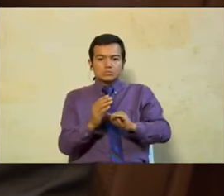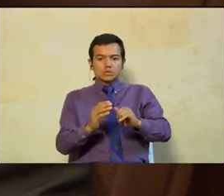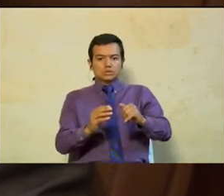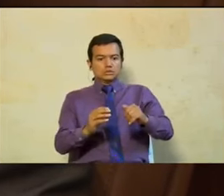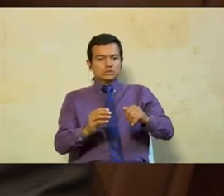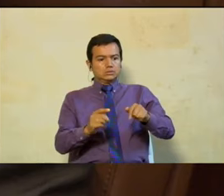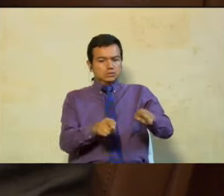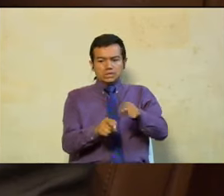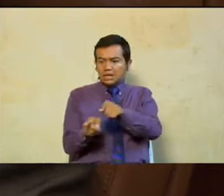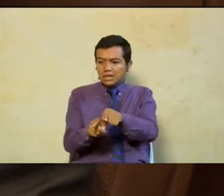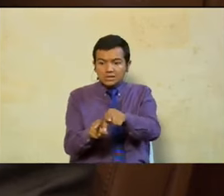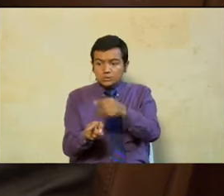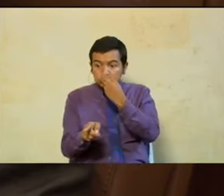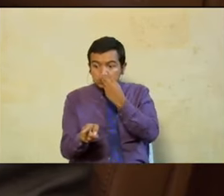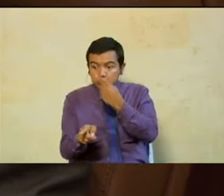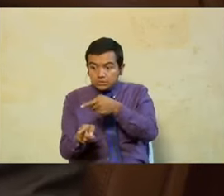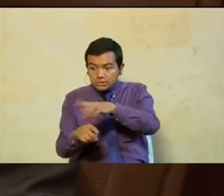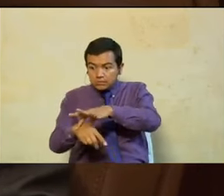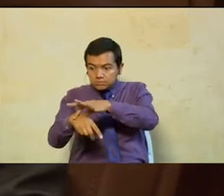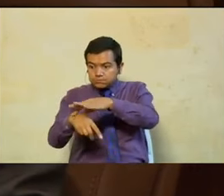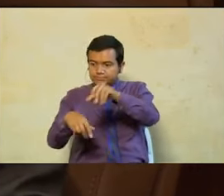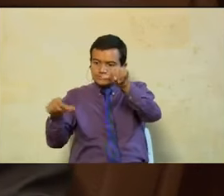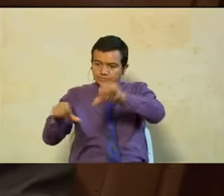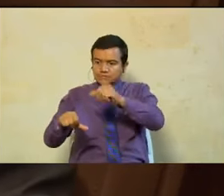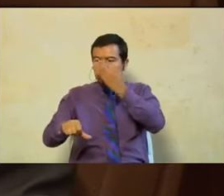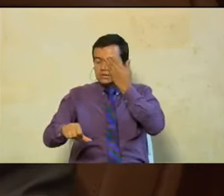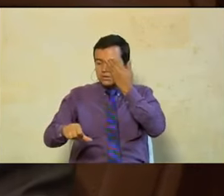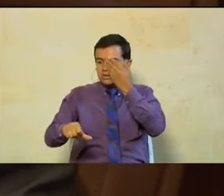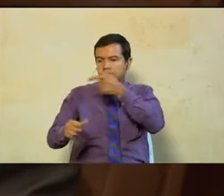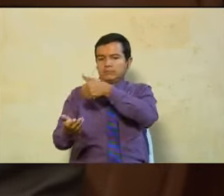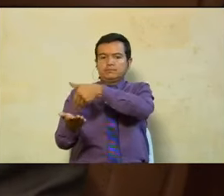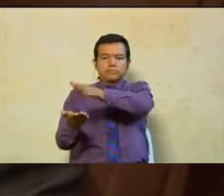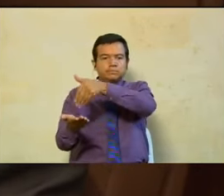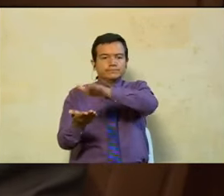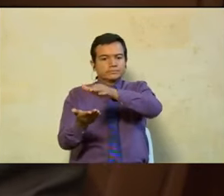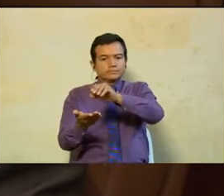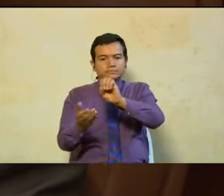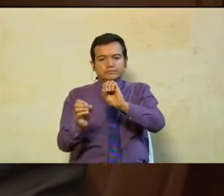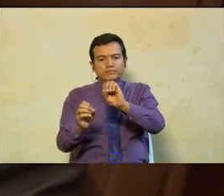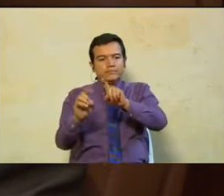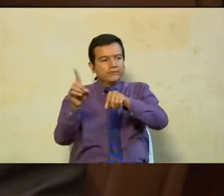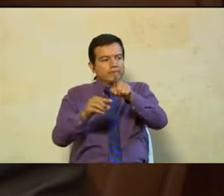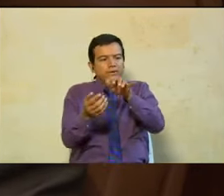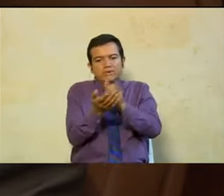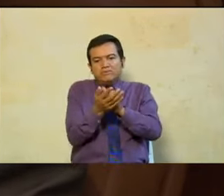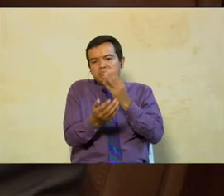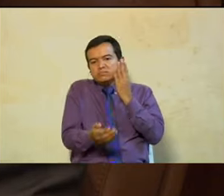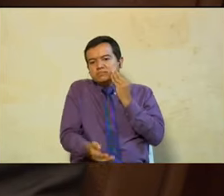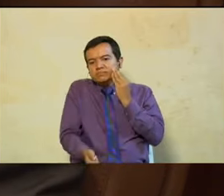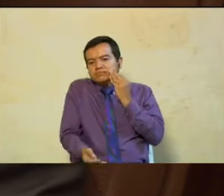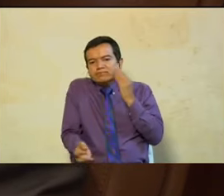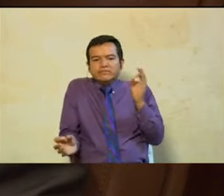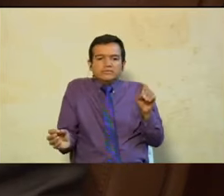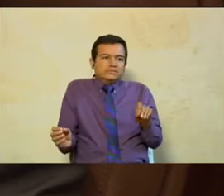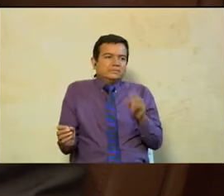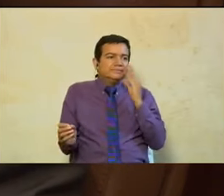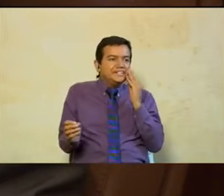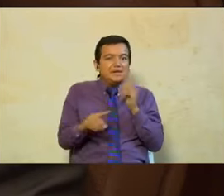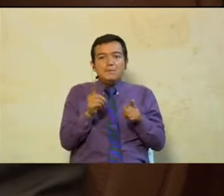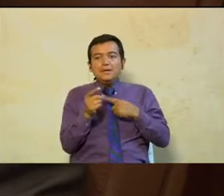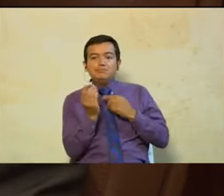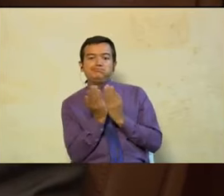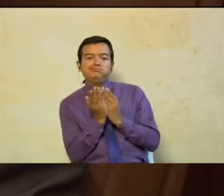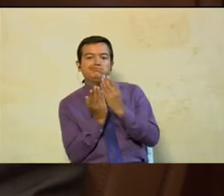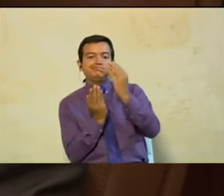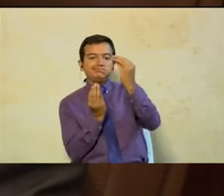médicos que no se han especializado o personas teguas que no han hecho los estudios necesarios para poder hacer